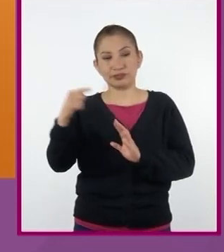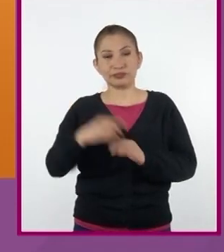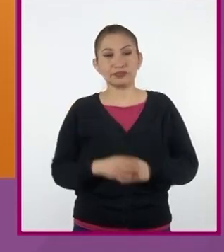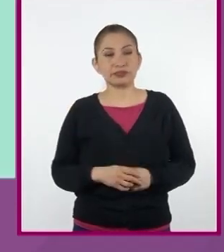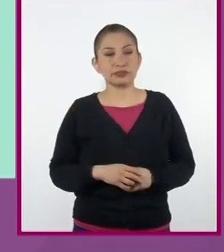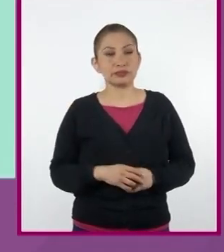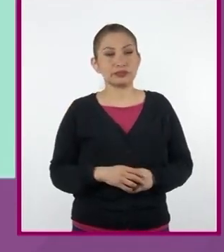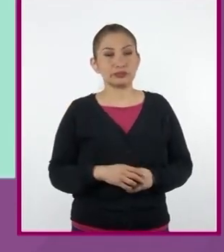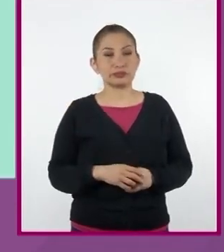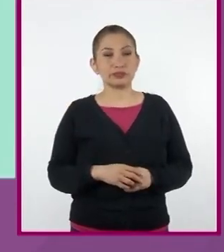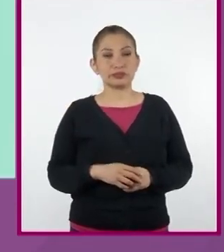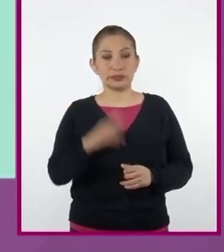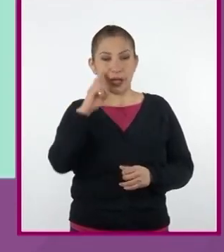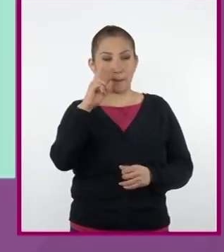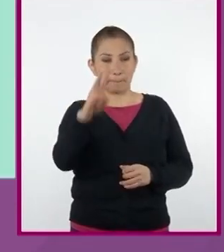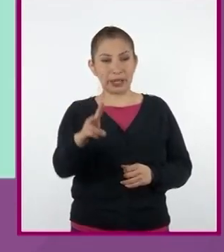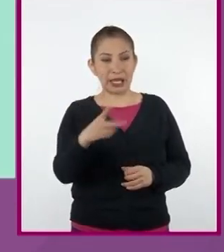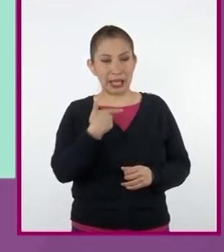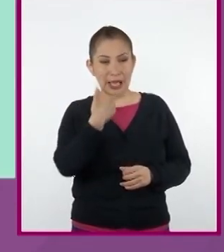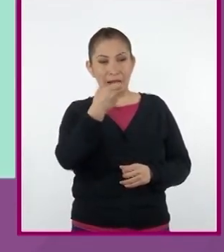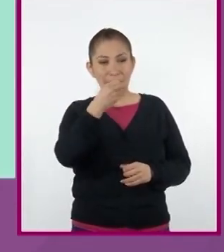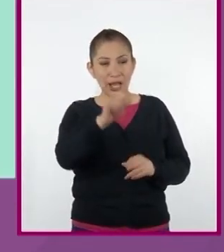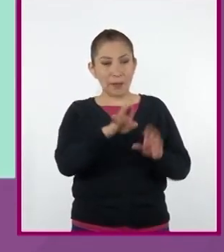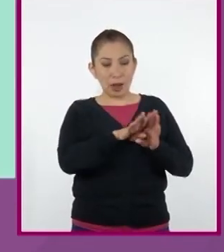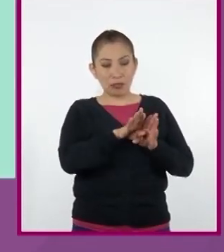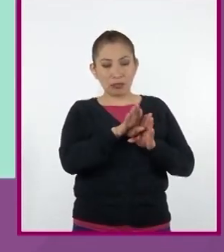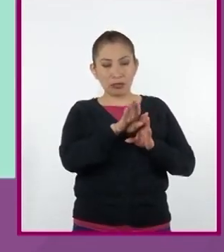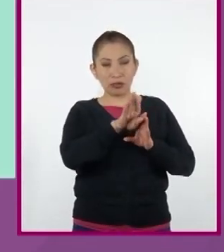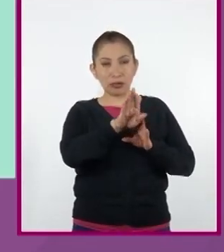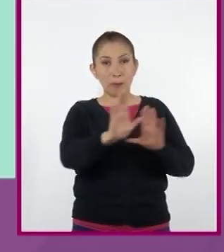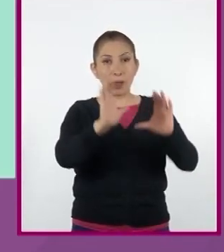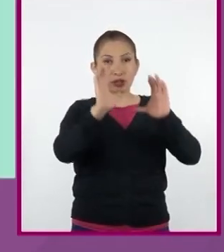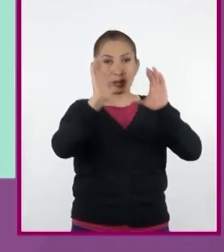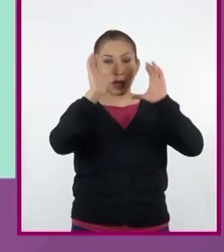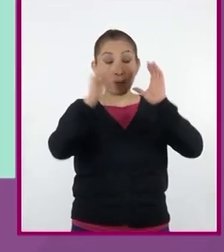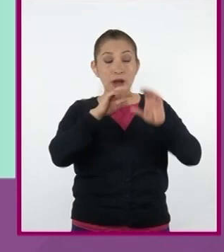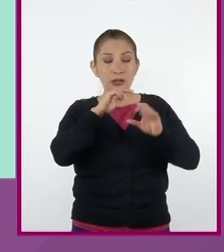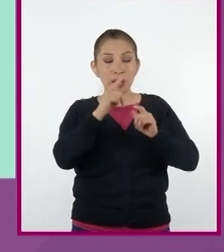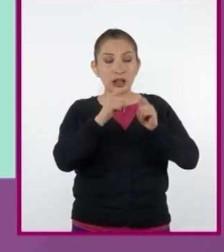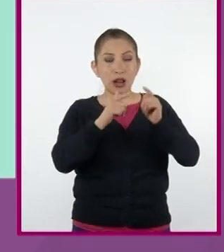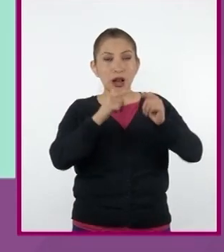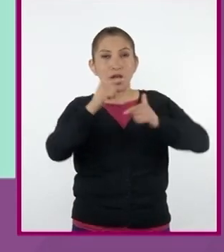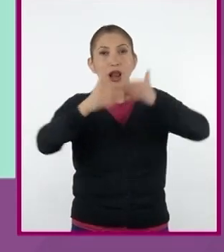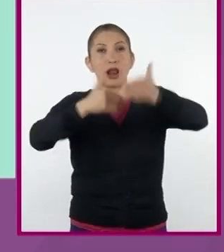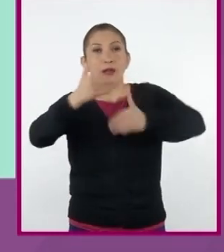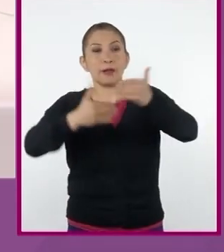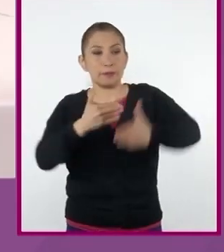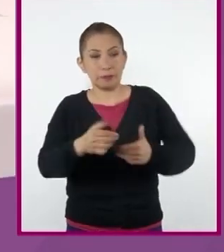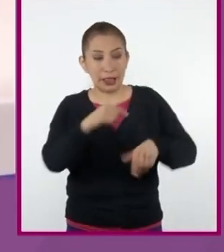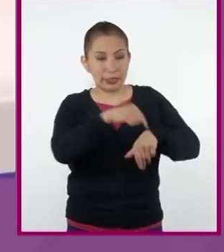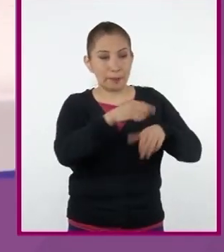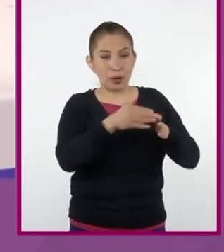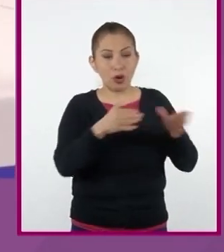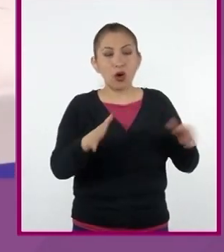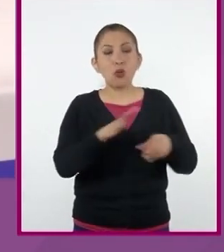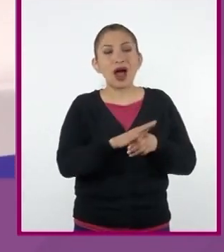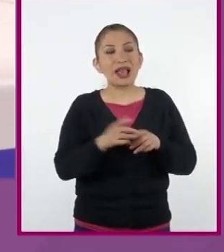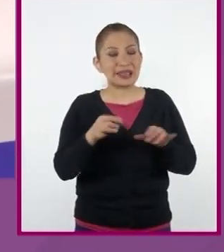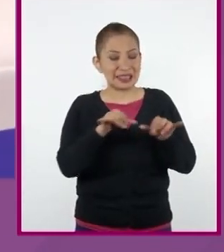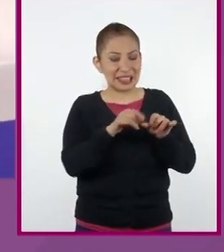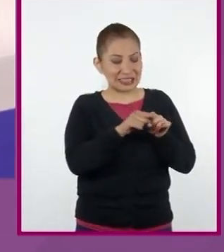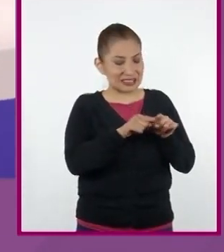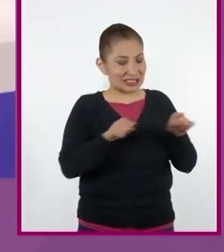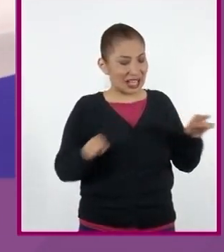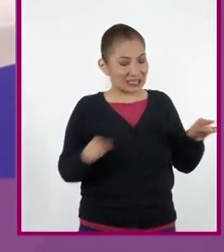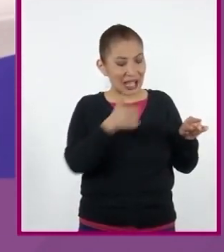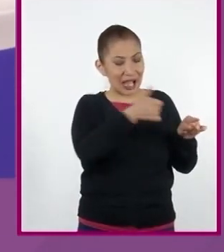gráfica. Observa en la gráfica el incremento de la velocidad a través del tiempo que recorre el balín. ¿Cuál sería la distancia del